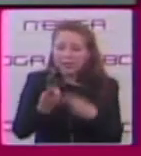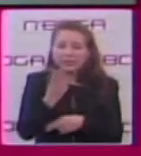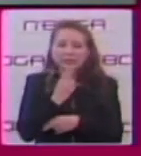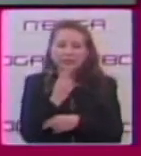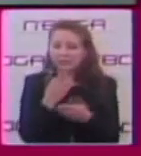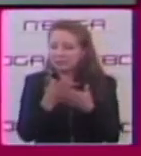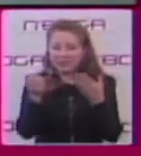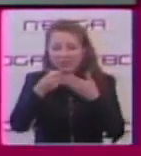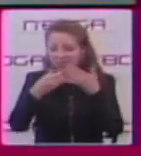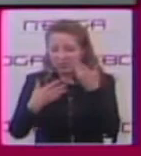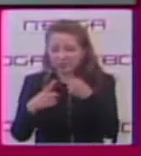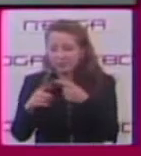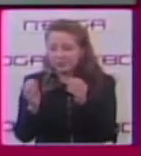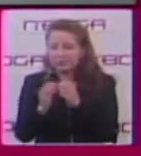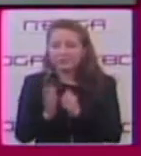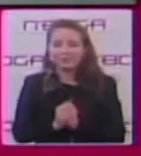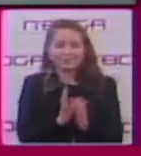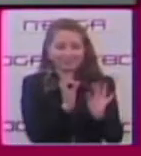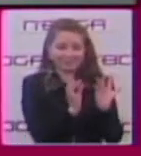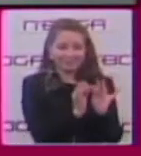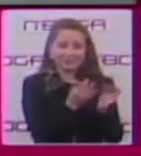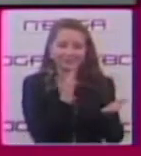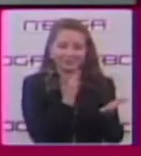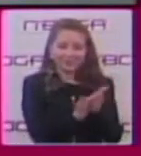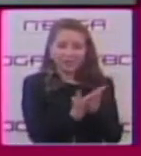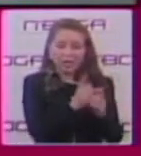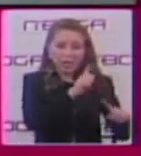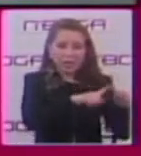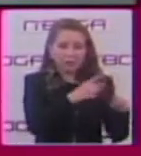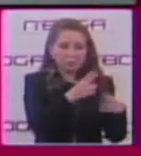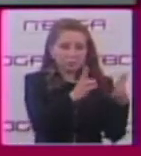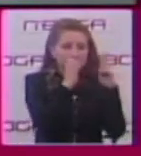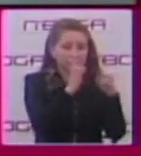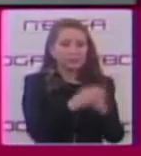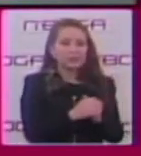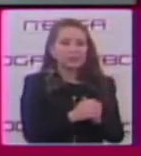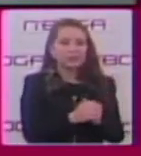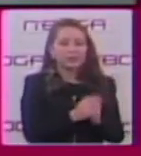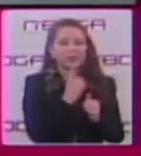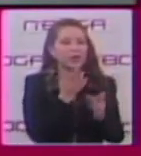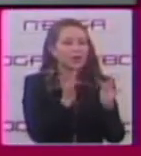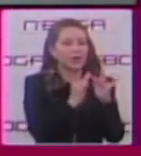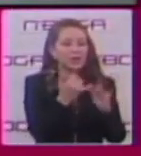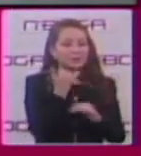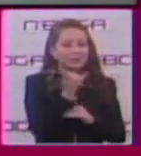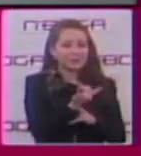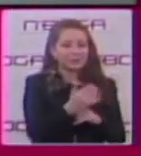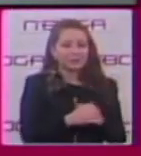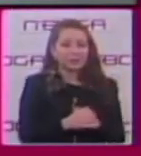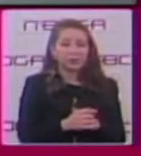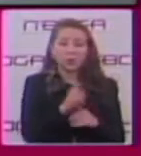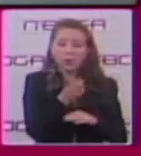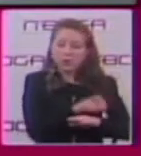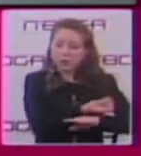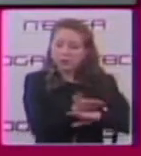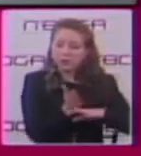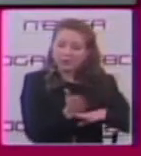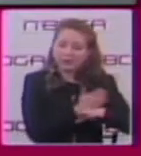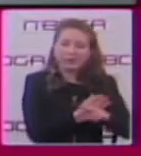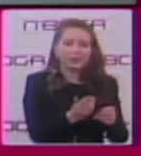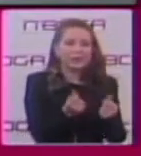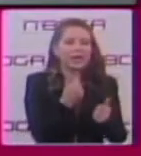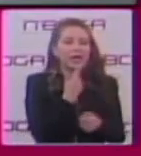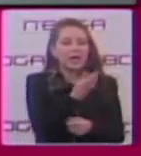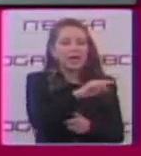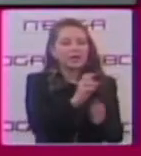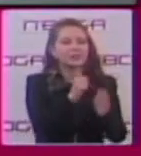y demás detrás de ello, ¿no? Perfecto, Eduardo. Entonces, nuestros amigos televidentes ya saben dónde contactarse con usted. Muchísimas gracias. Un consejo, antes de irnos, rapidito,